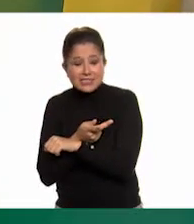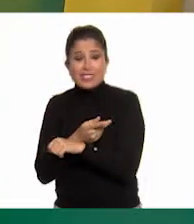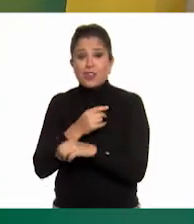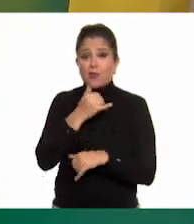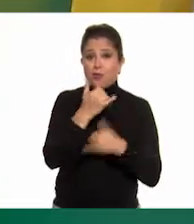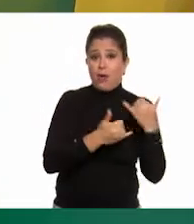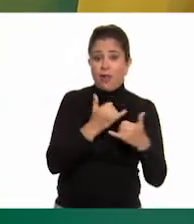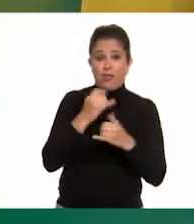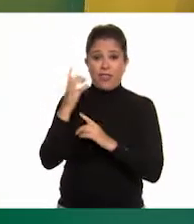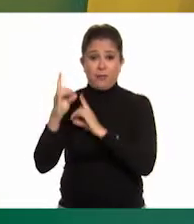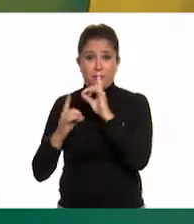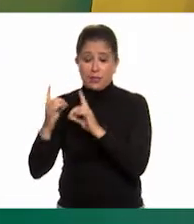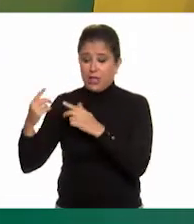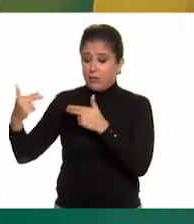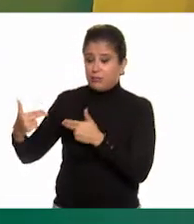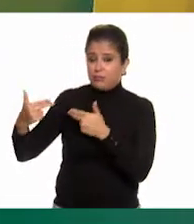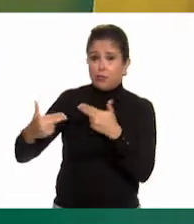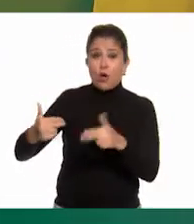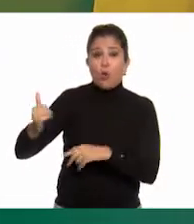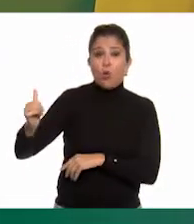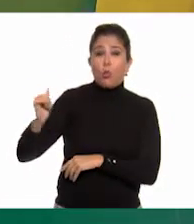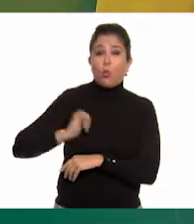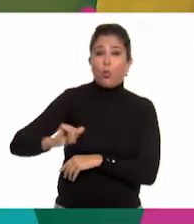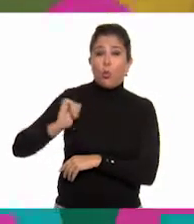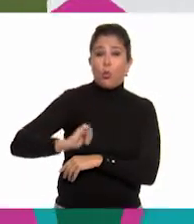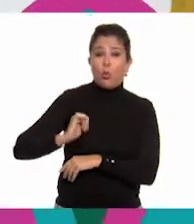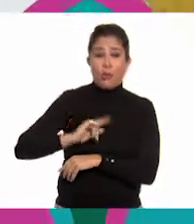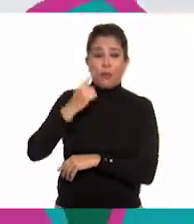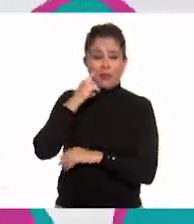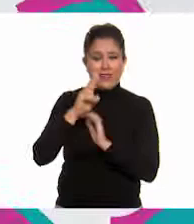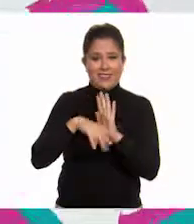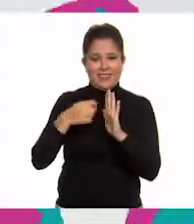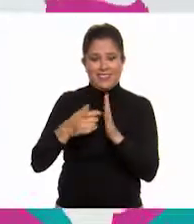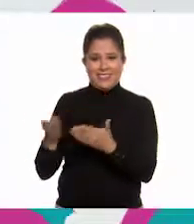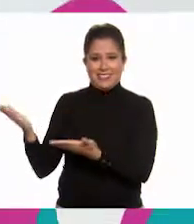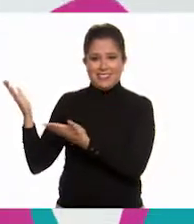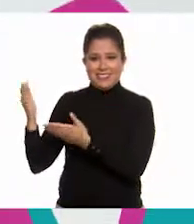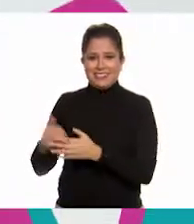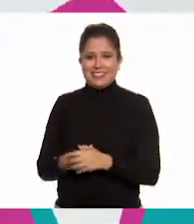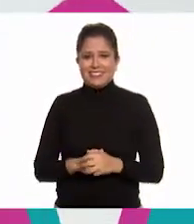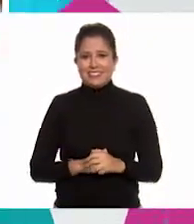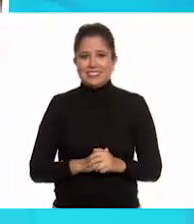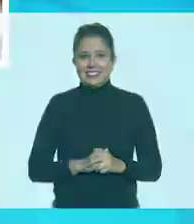deportes, herencia ancestral. ¿Qué tal? ¡Guau! Vamos a verlo. Vamos a verlo.